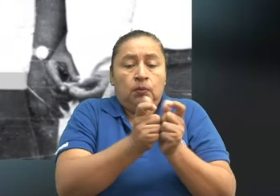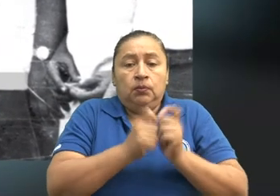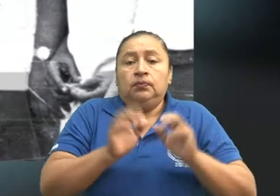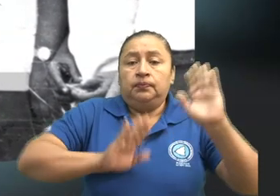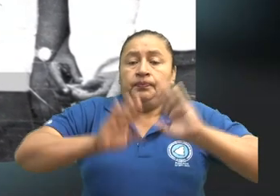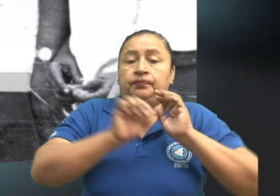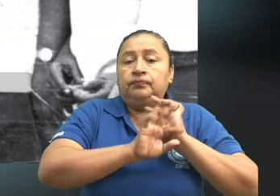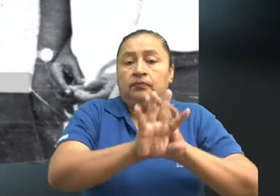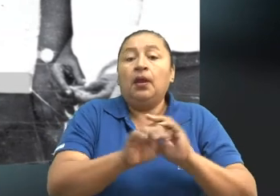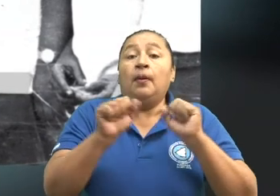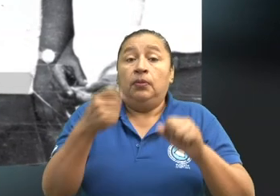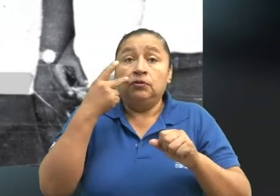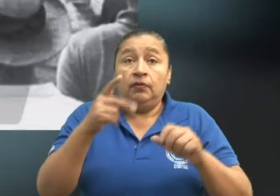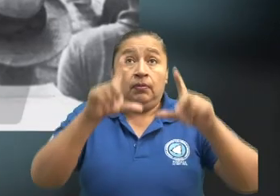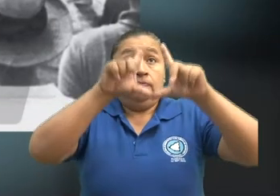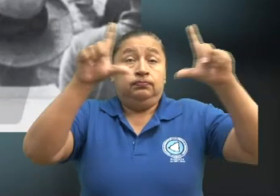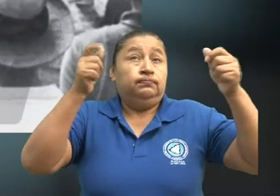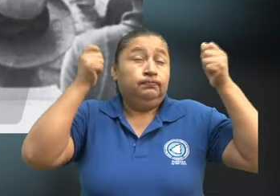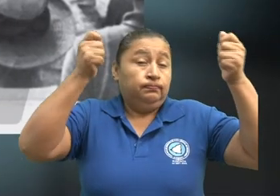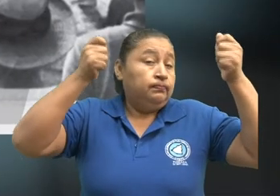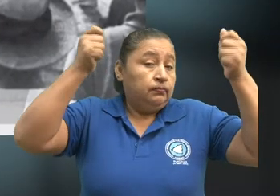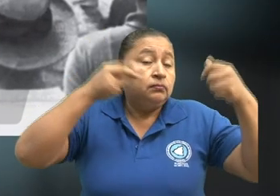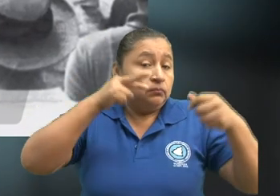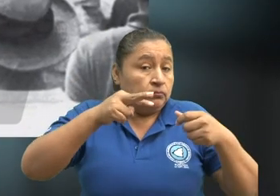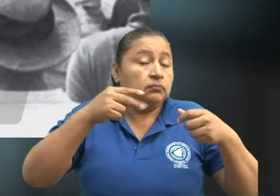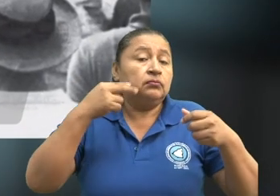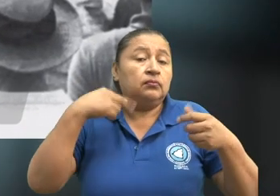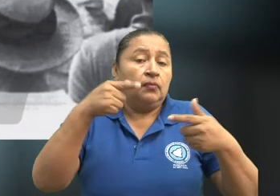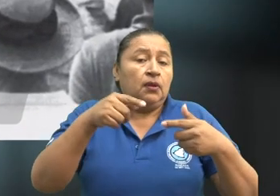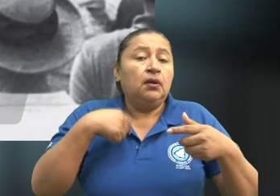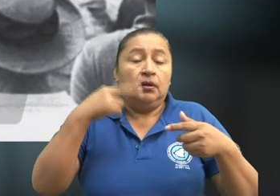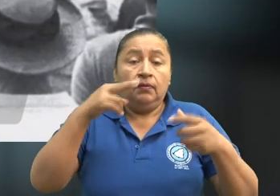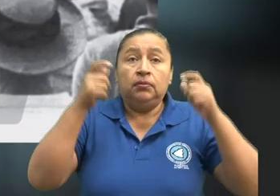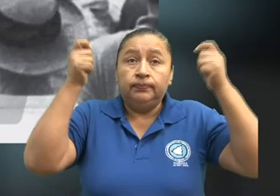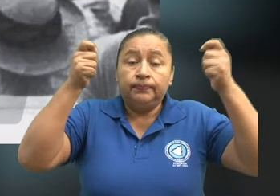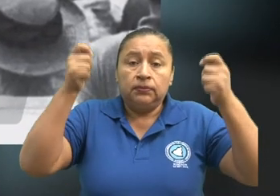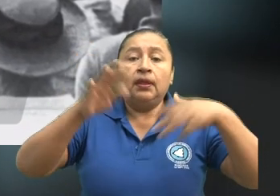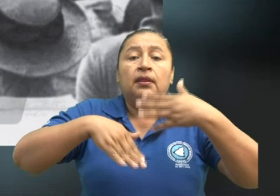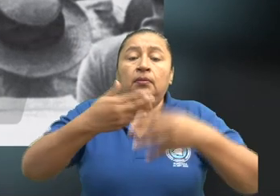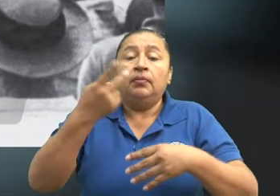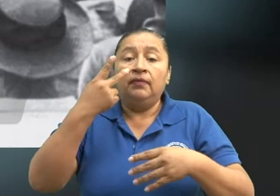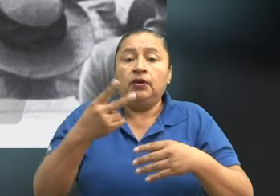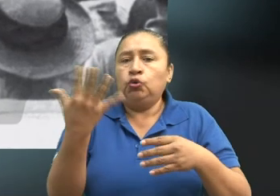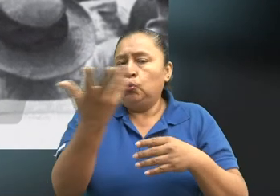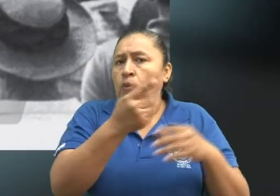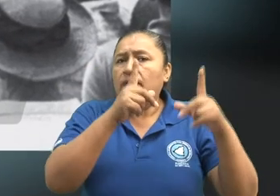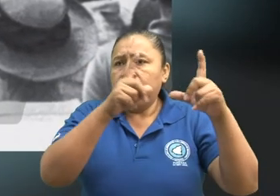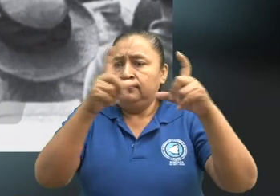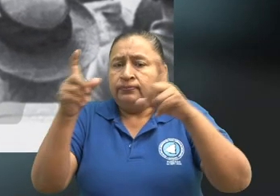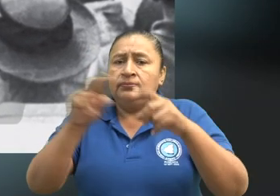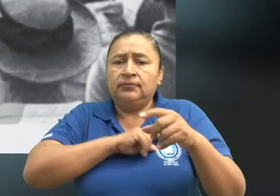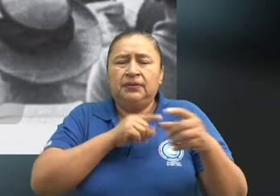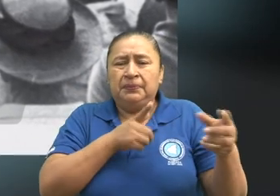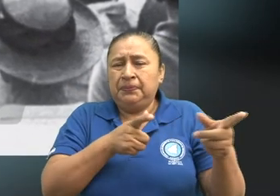marcha. Y por eso vemos esa pancarta, ¿verdad? Y que está en la manifestación, y luego vamos a ver todas las imágenes de